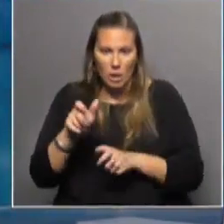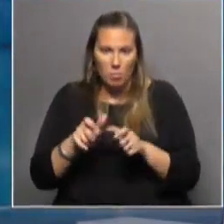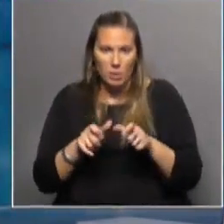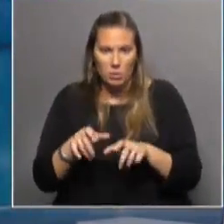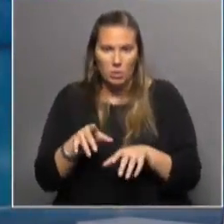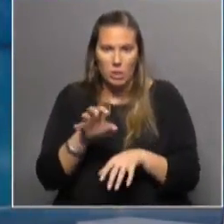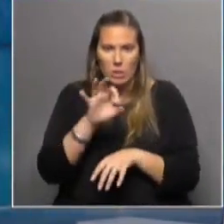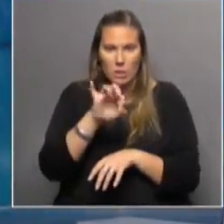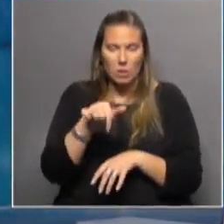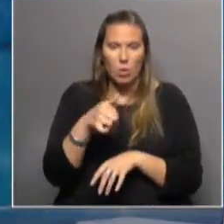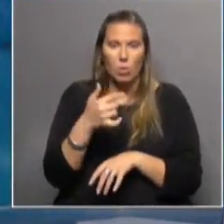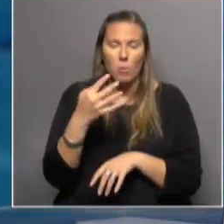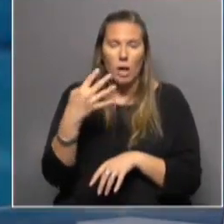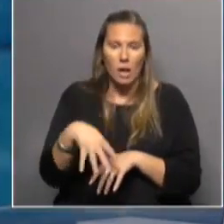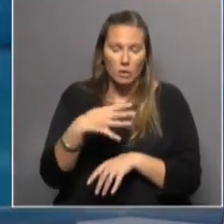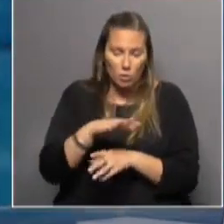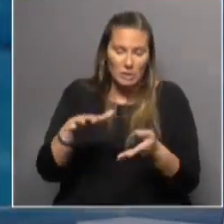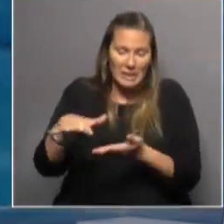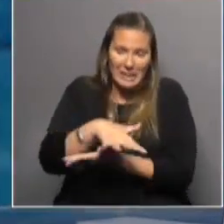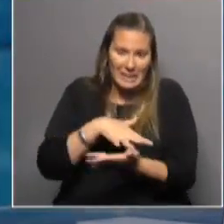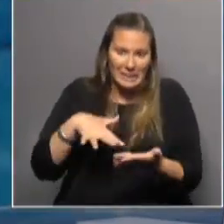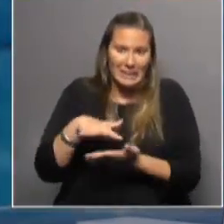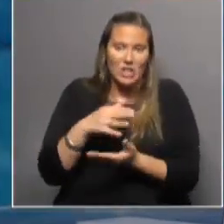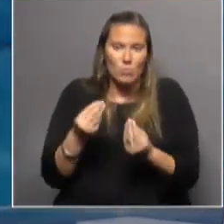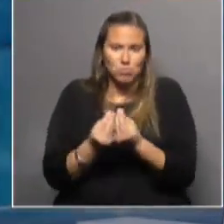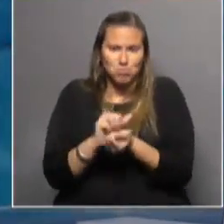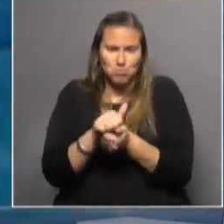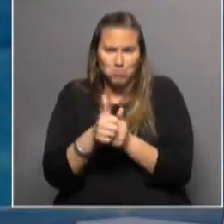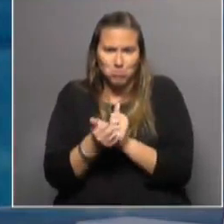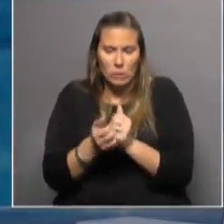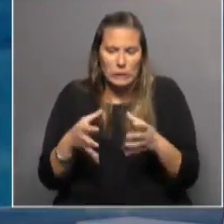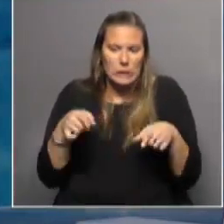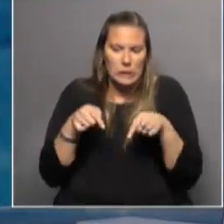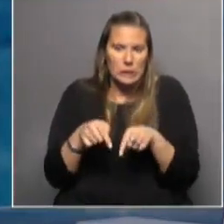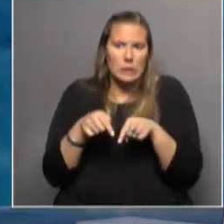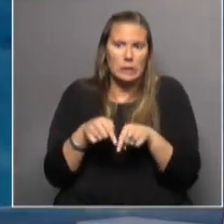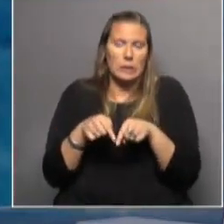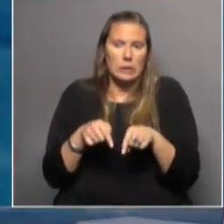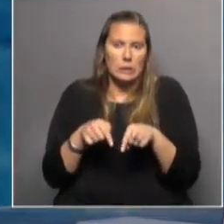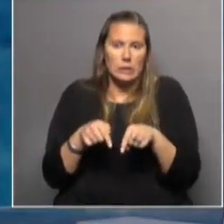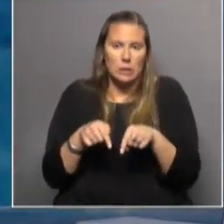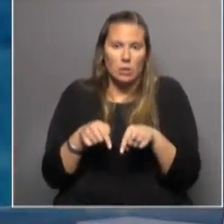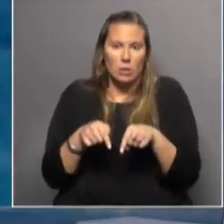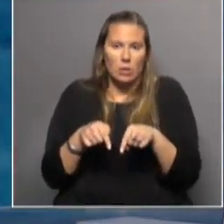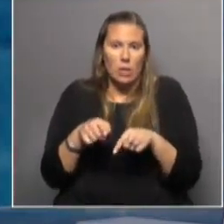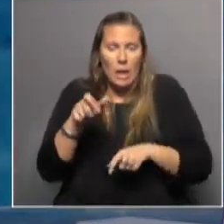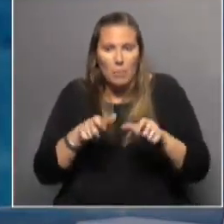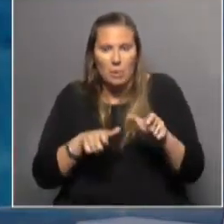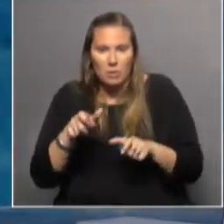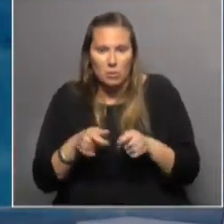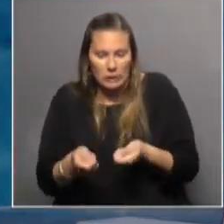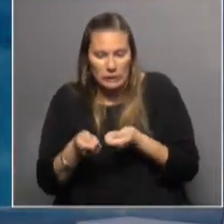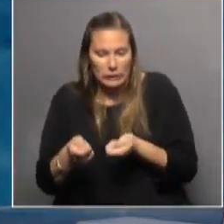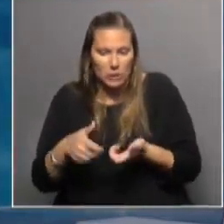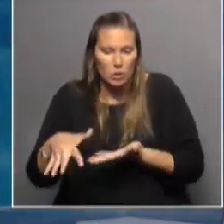en el 0,14% de la superficie la presión que genera la población sobre